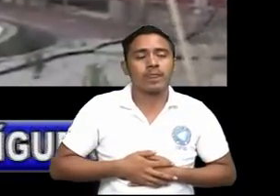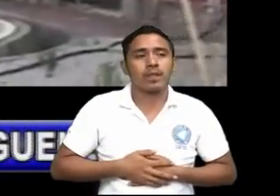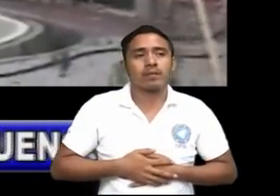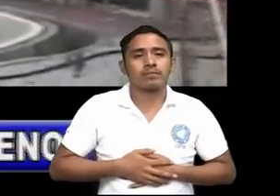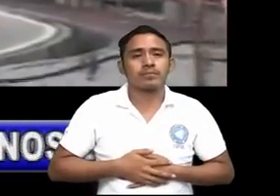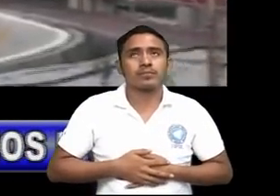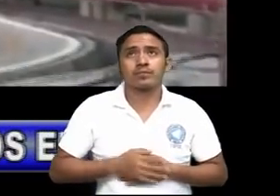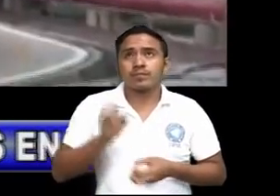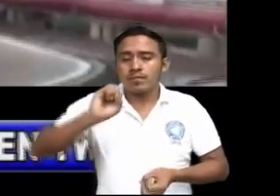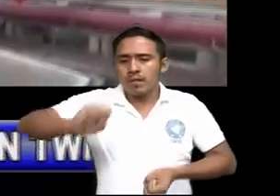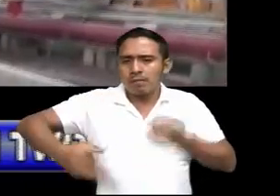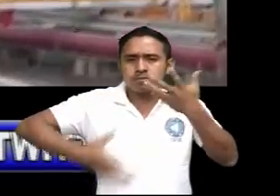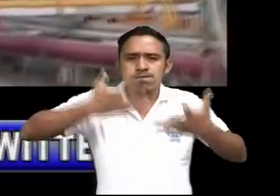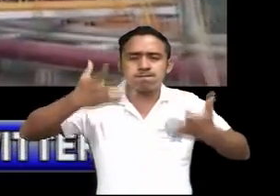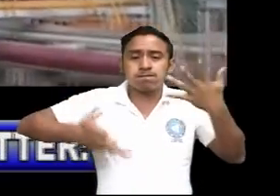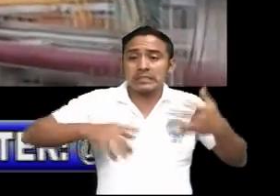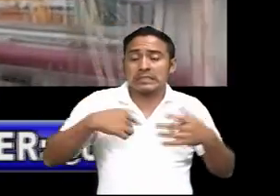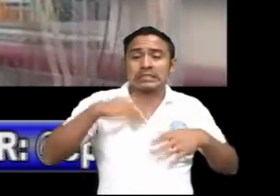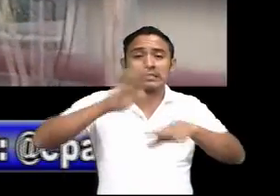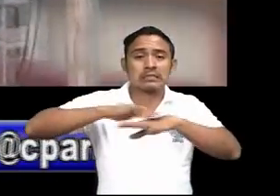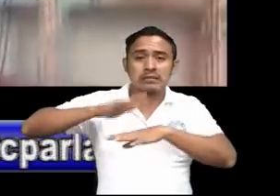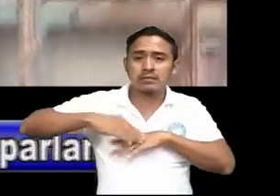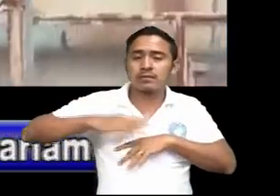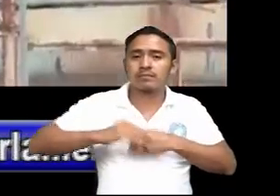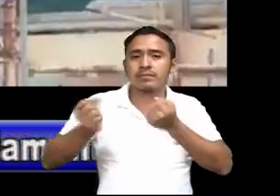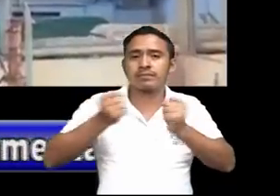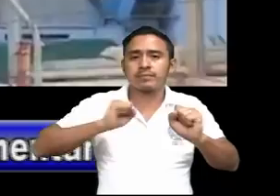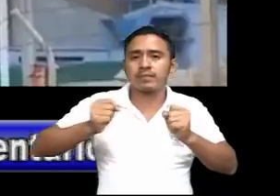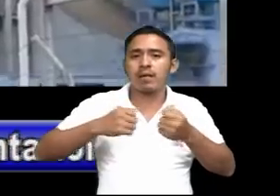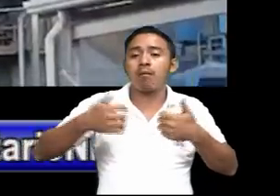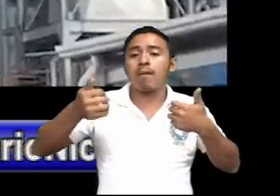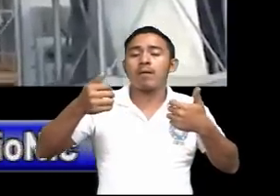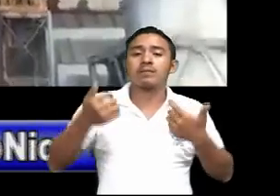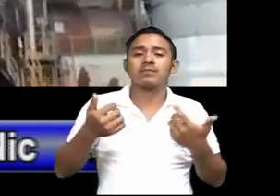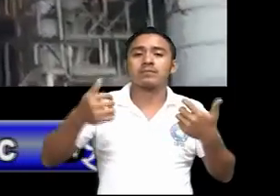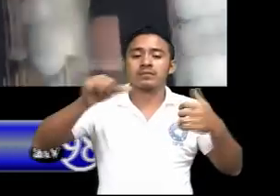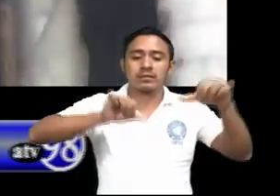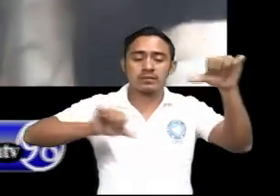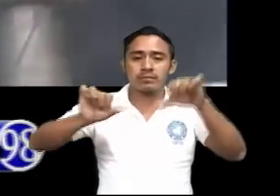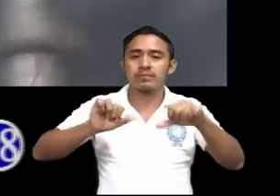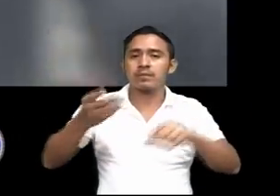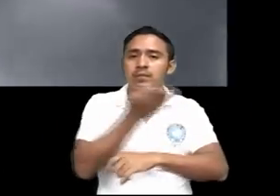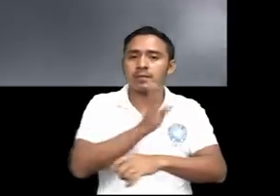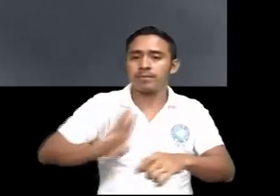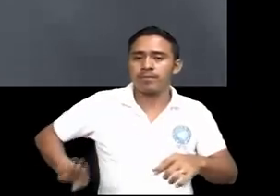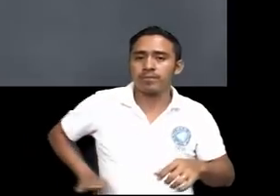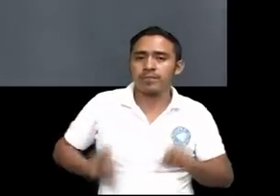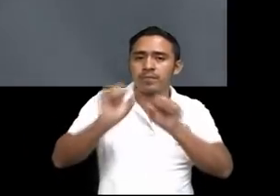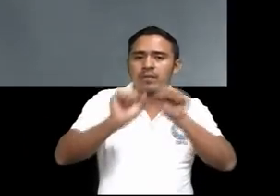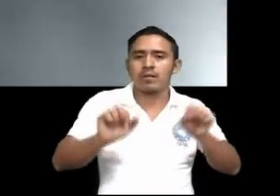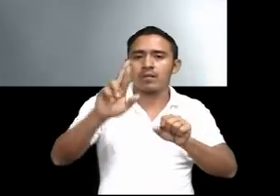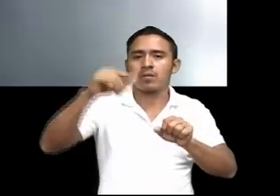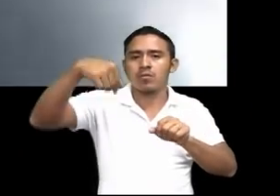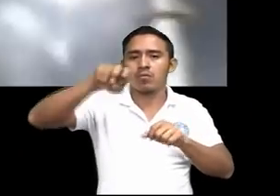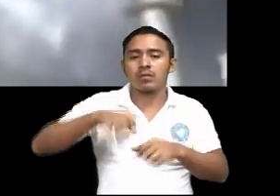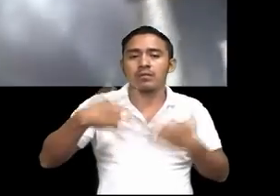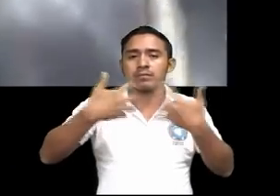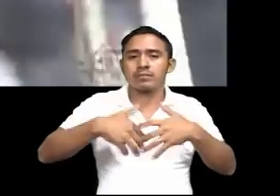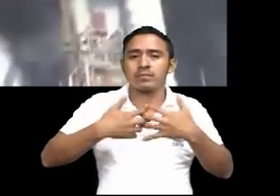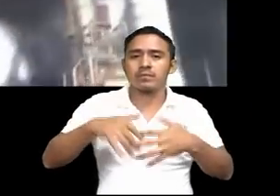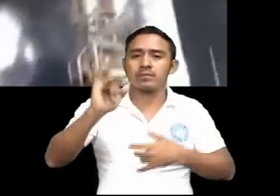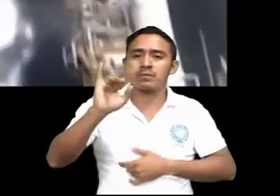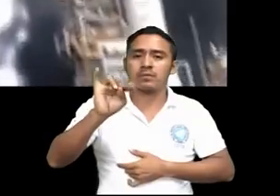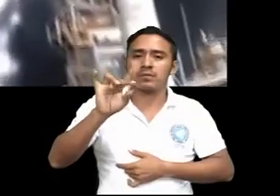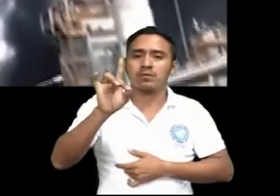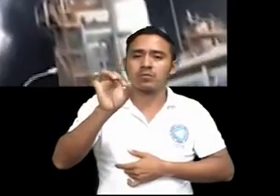Un voraz incendio puso en alerta a trabajadores de una planta química de San Roque, España. Se trata de la compañía Indorama,